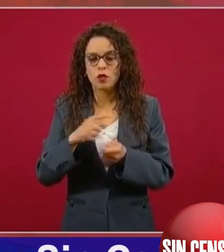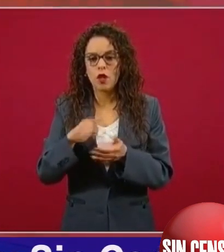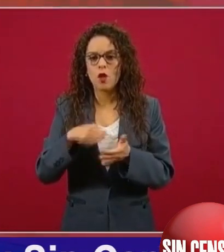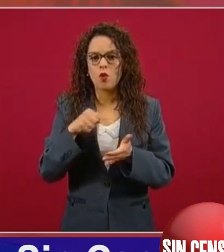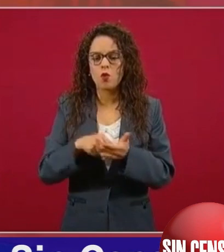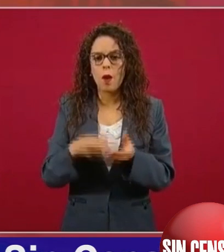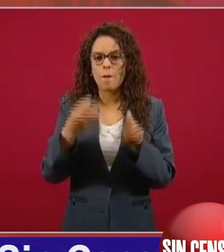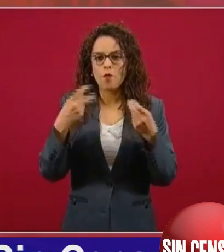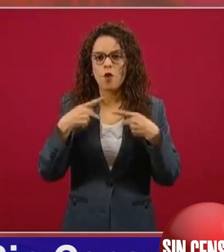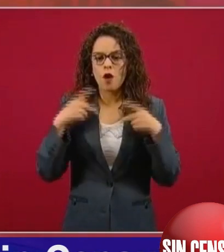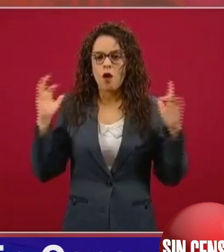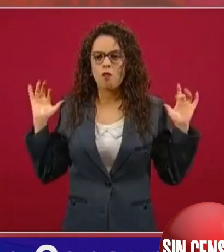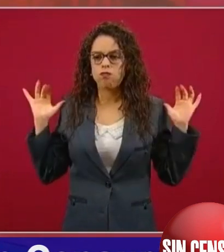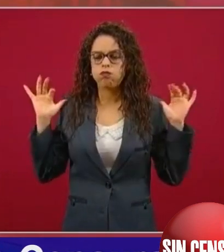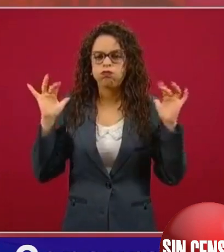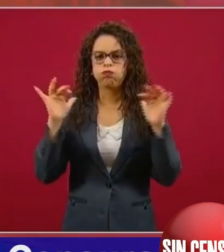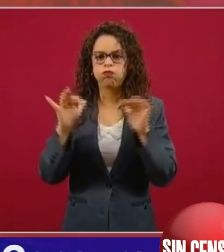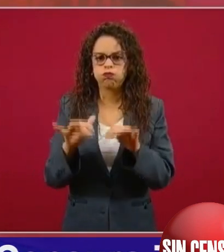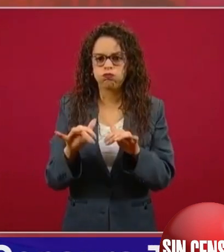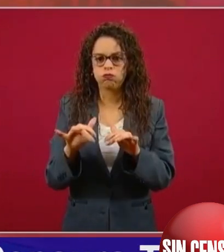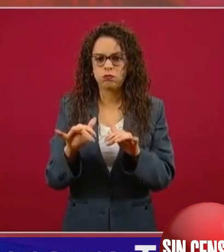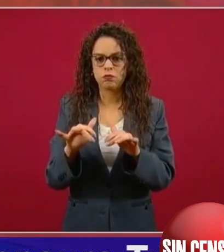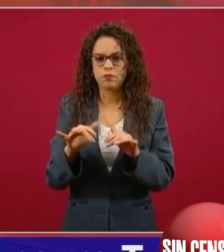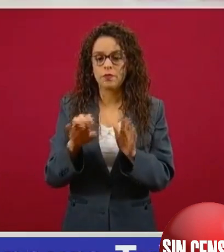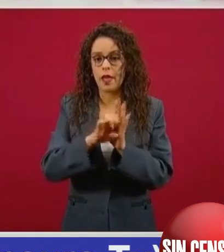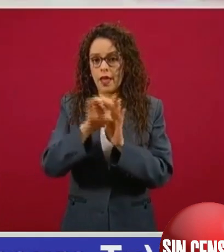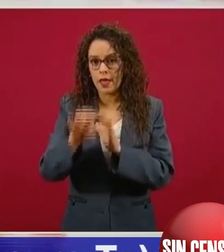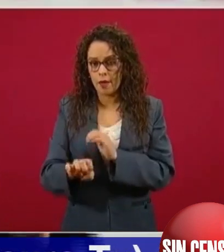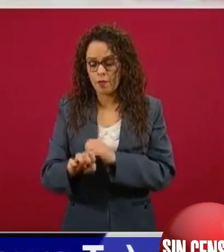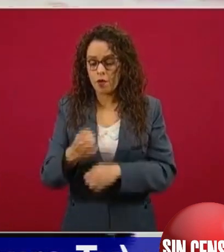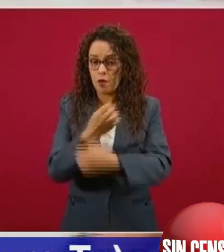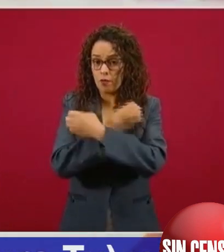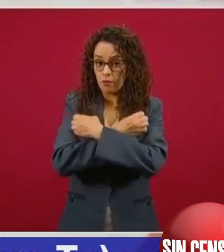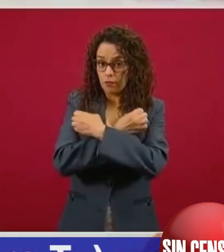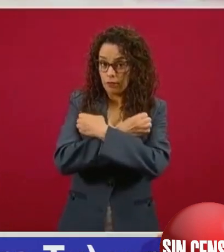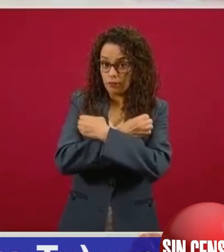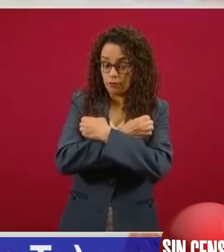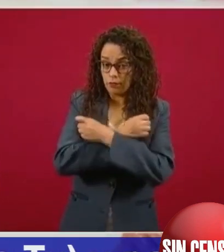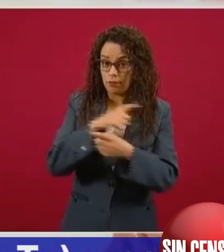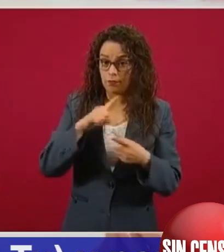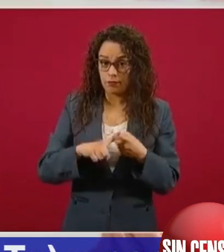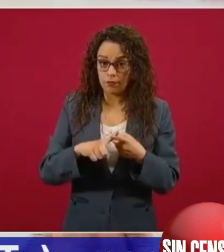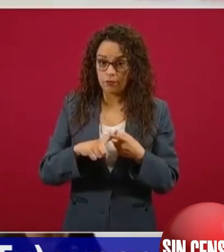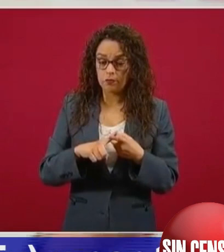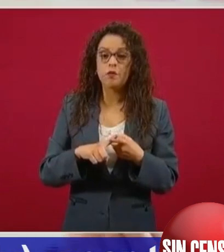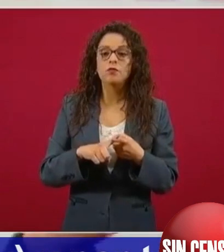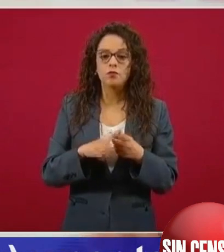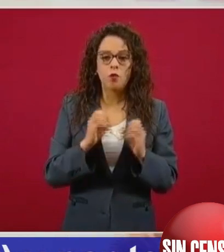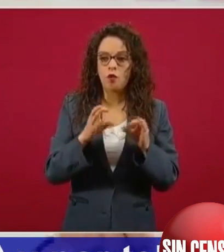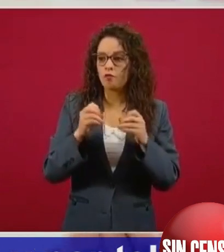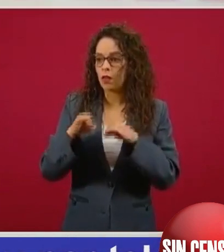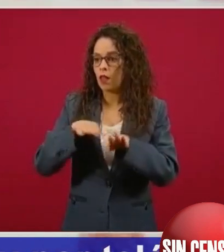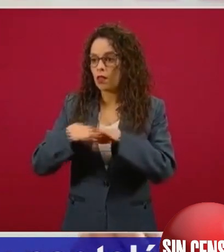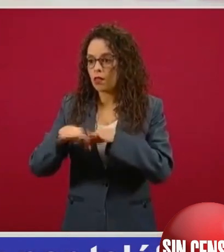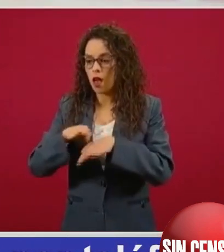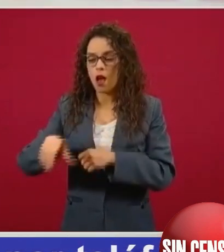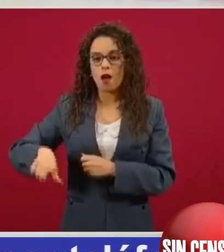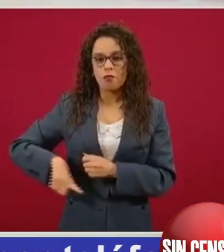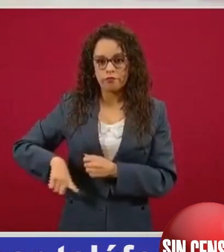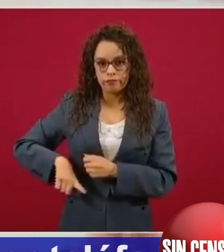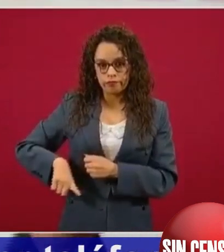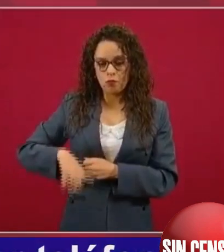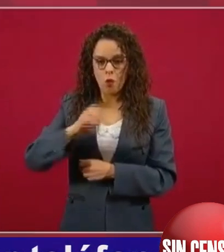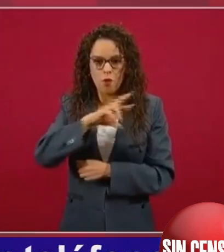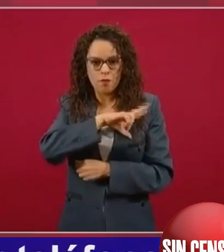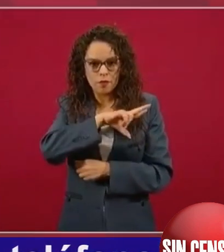personas, destacadamente el Sistema Educativo Nacional, todos los empleos en los sectores público, social y